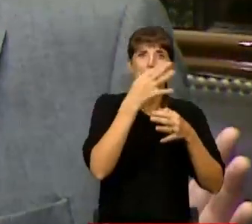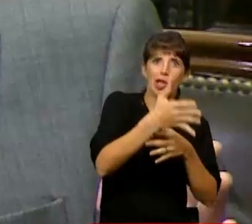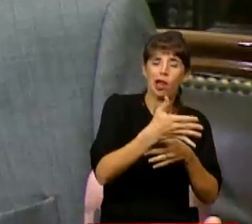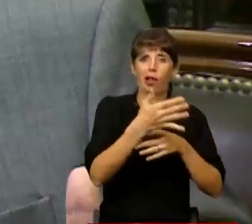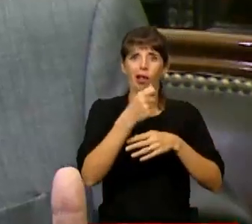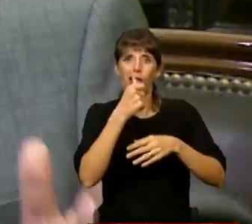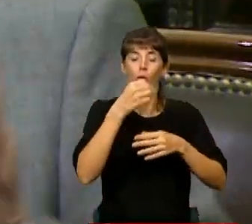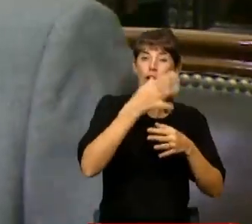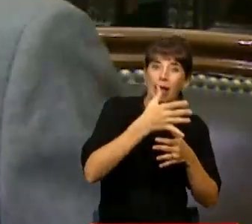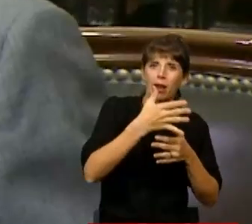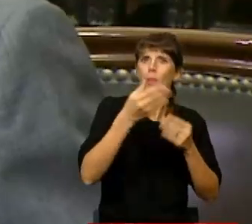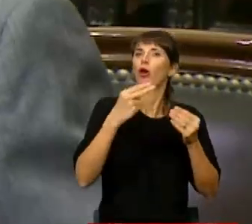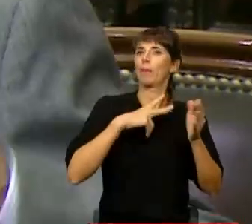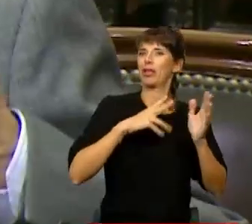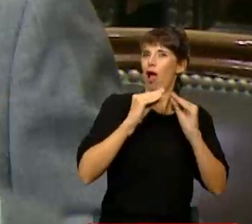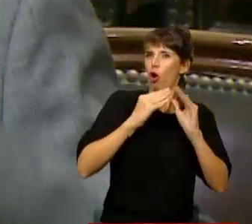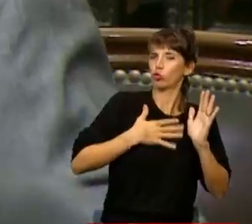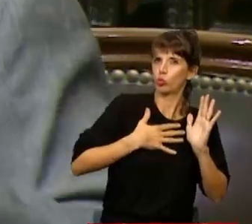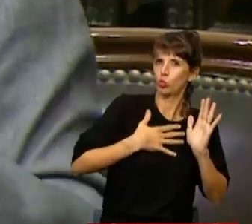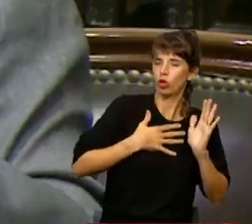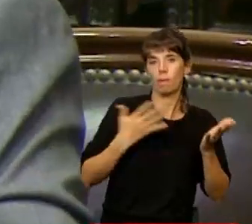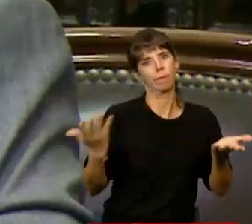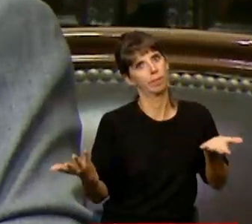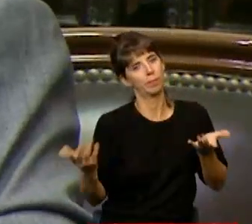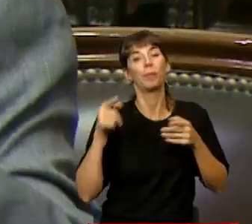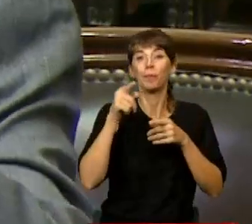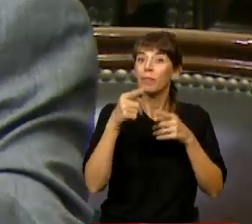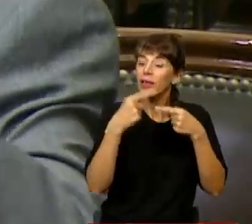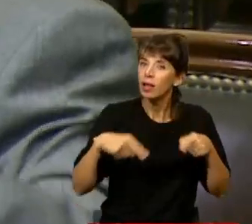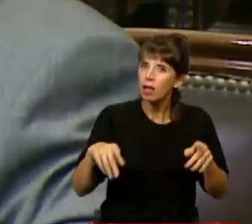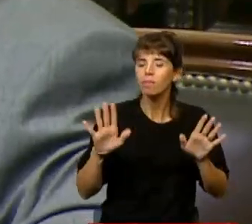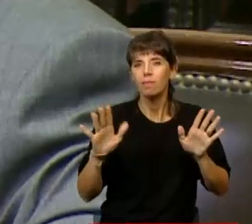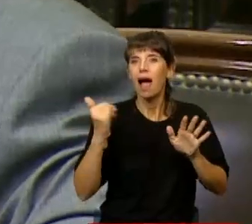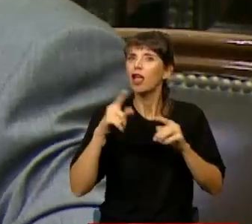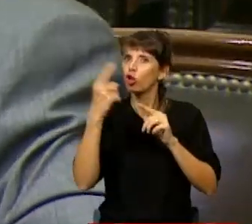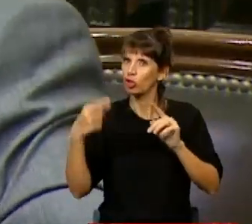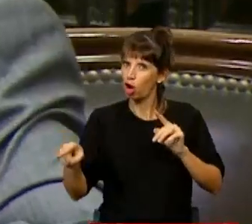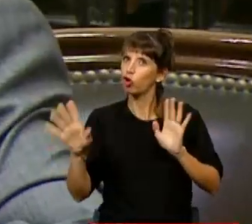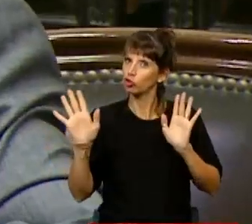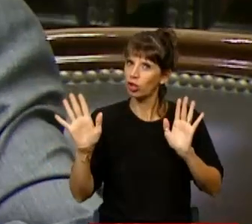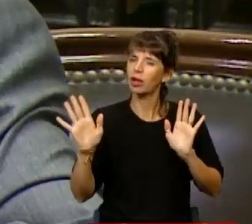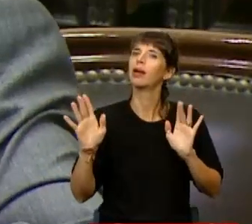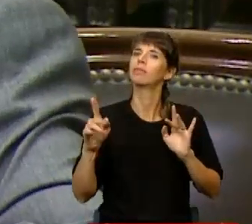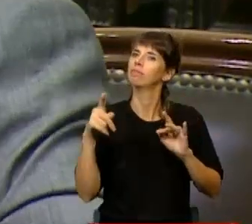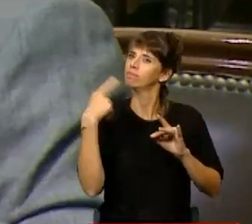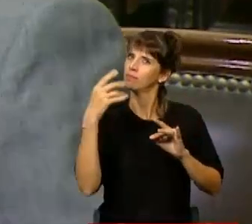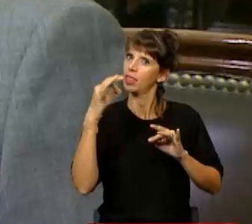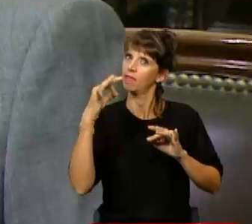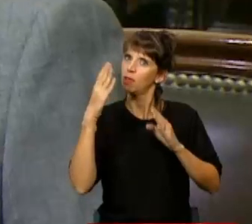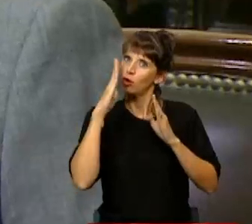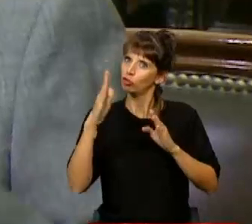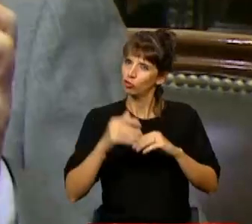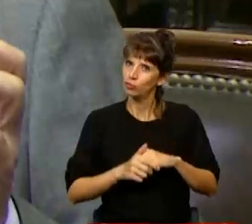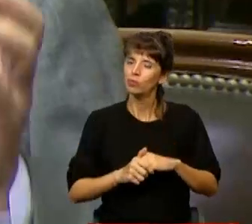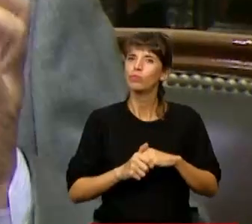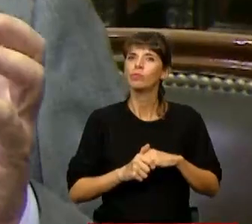es un tema privado. Entonces, detrás de estos productos, el otro elemento, señor presidente, que tenemos que analizar es